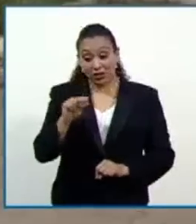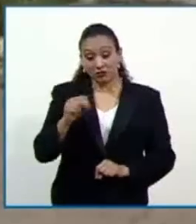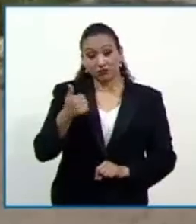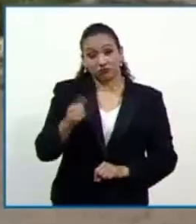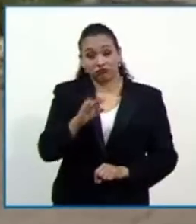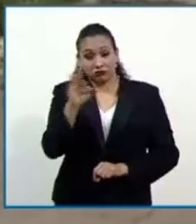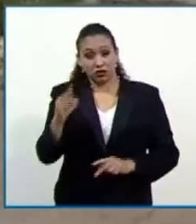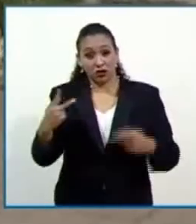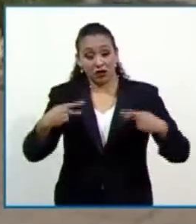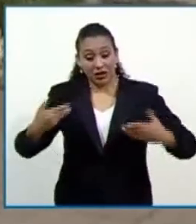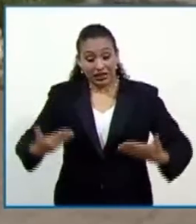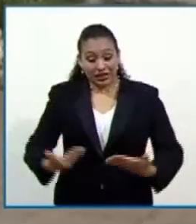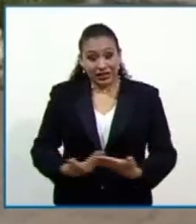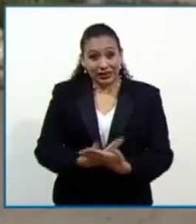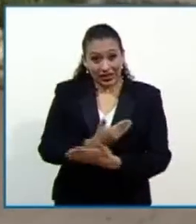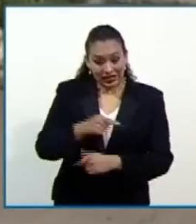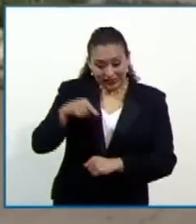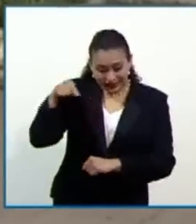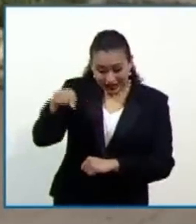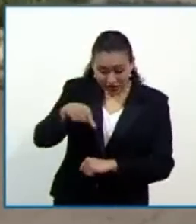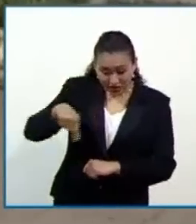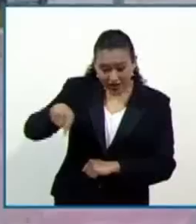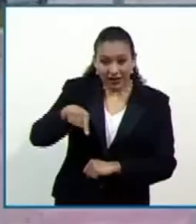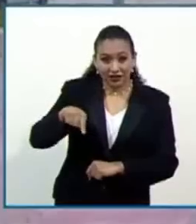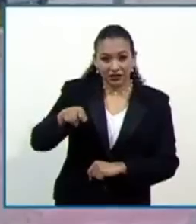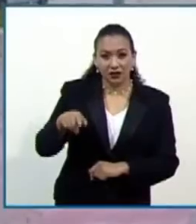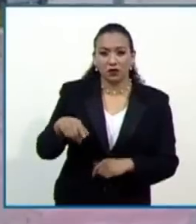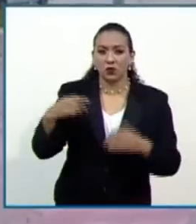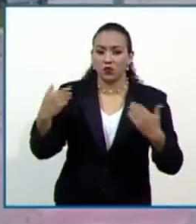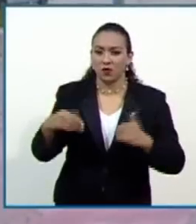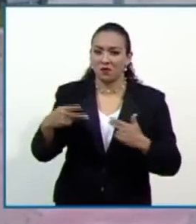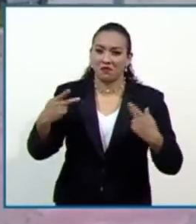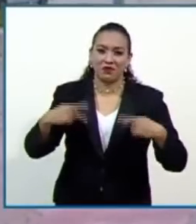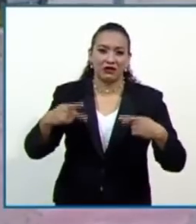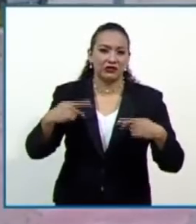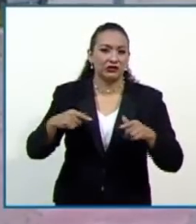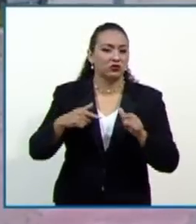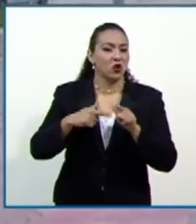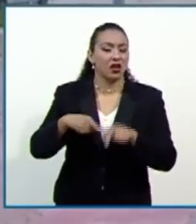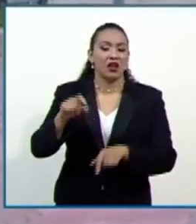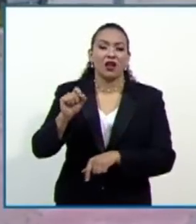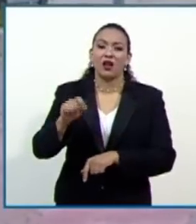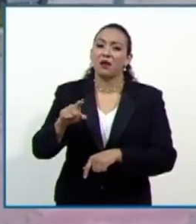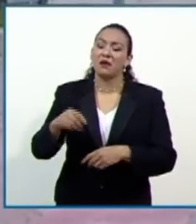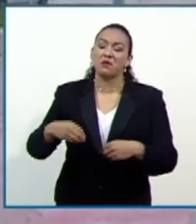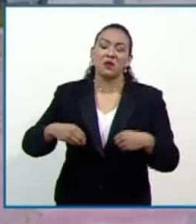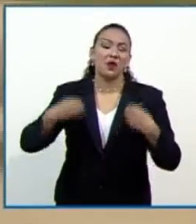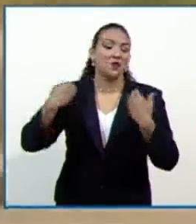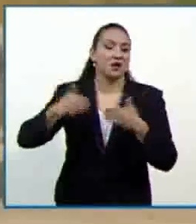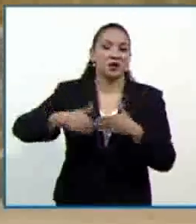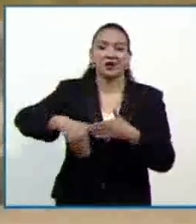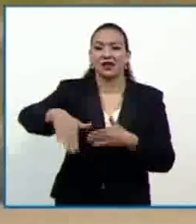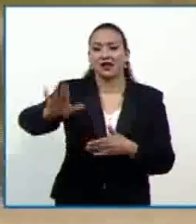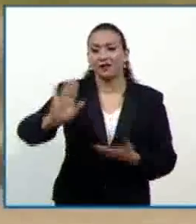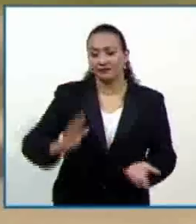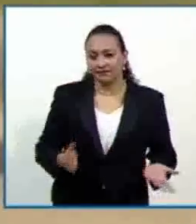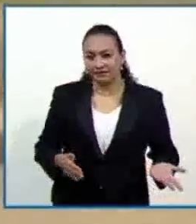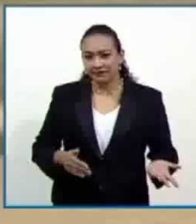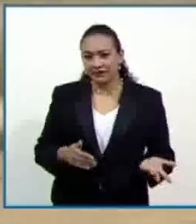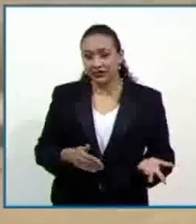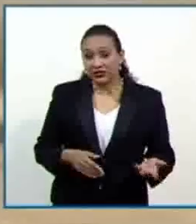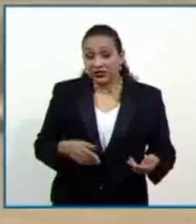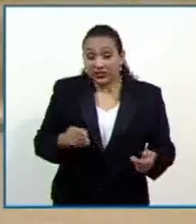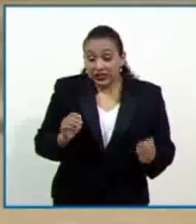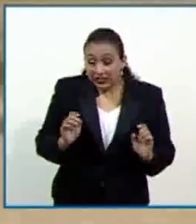las personas que nacieron en los hogares más pobres allí se quedarán en esa misma condición toda su vida. Y mientras más